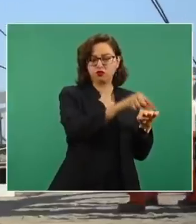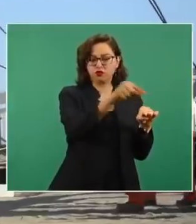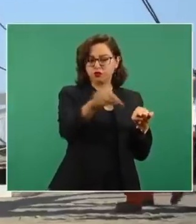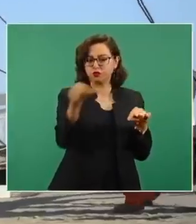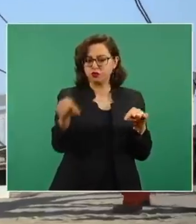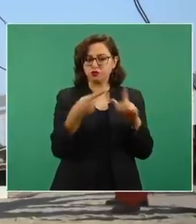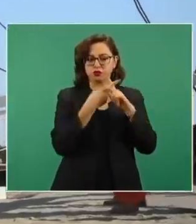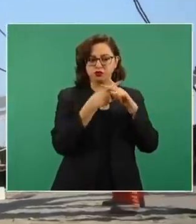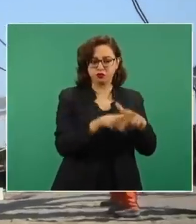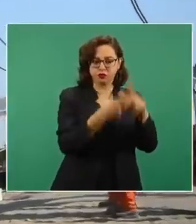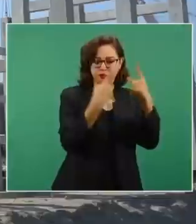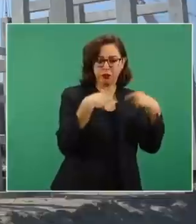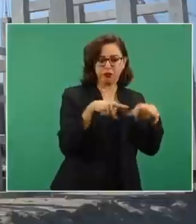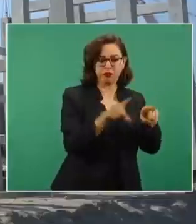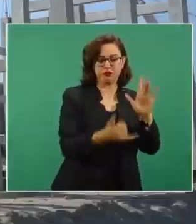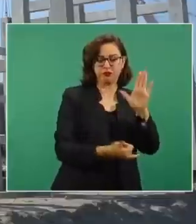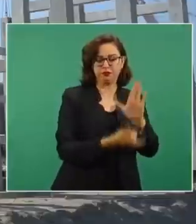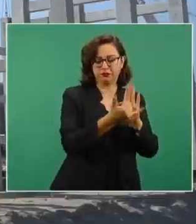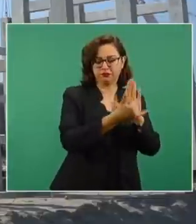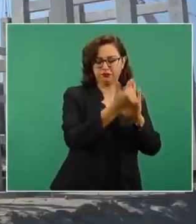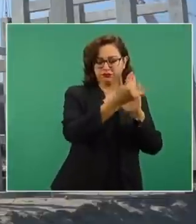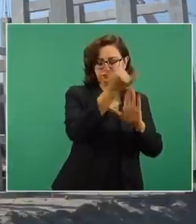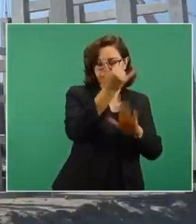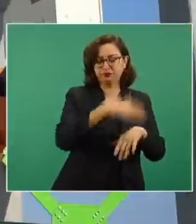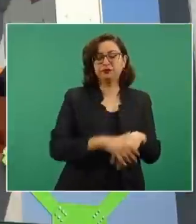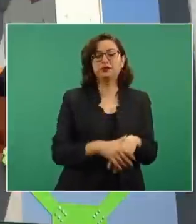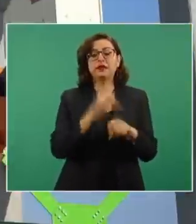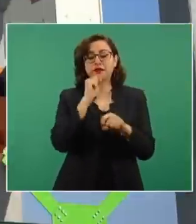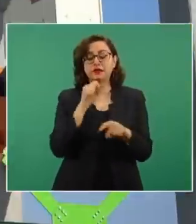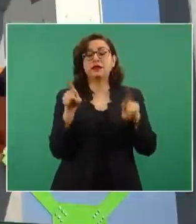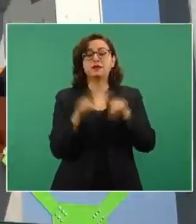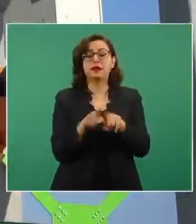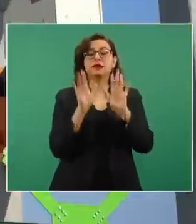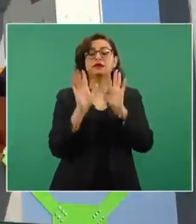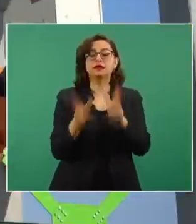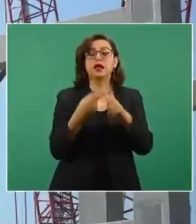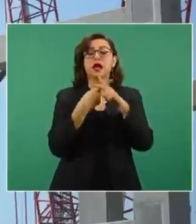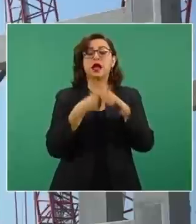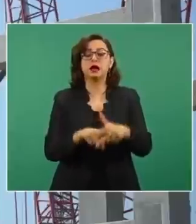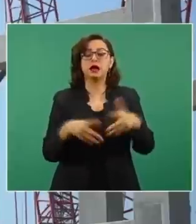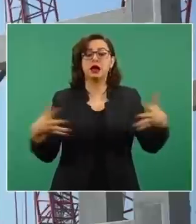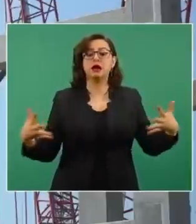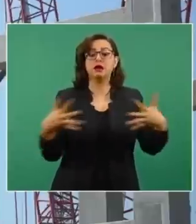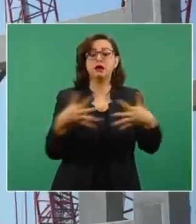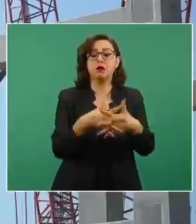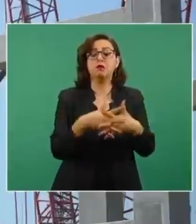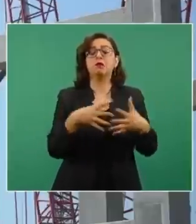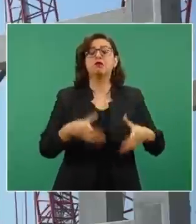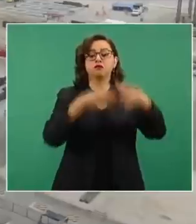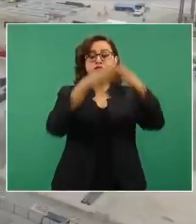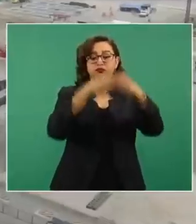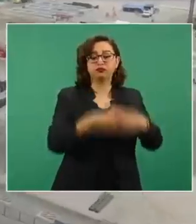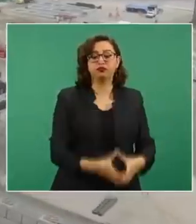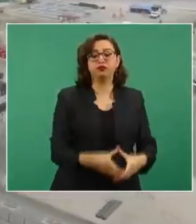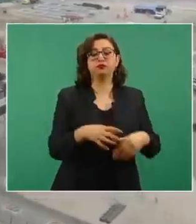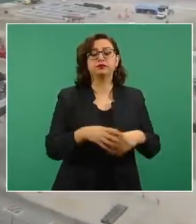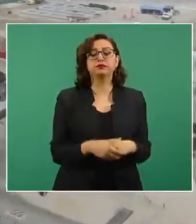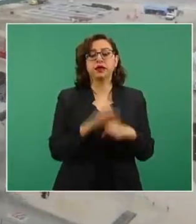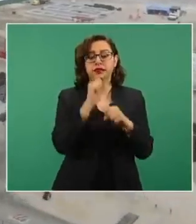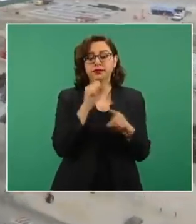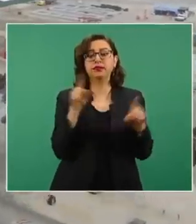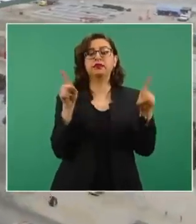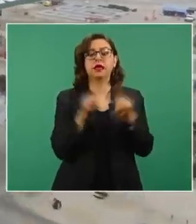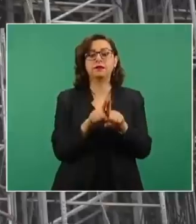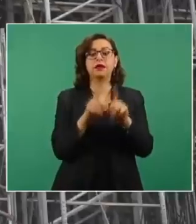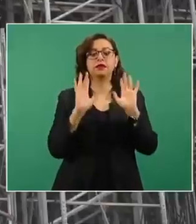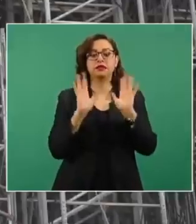en desarrollo en las plantas combinada y coquizadora, con la incorporación de los trabajos de montaje de estructura en marcos de concreto precolado. Continúan también los trabajos de altura